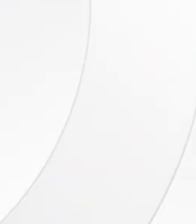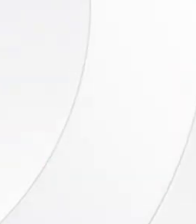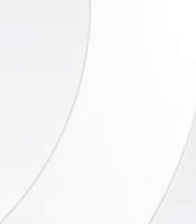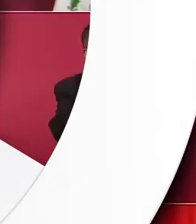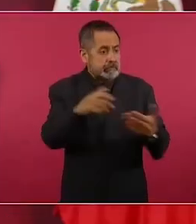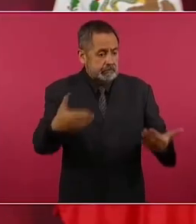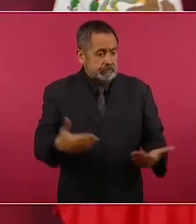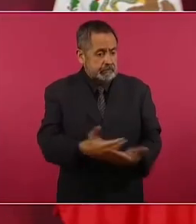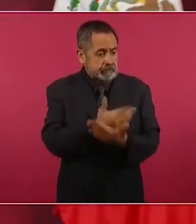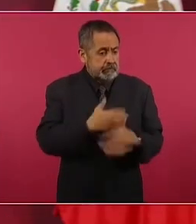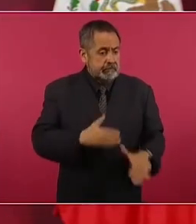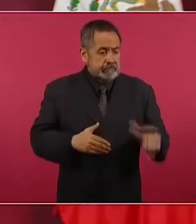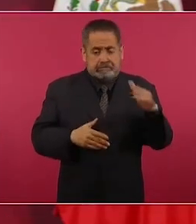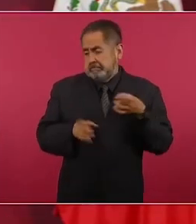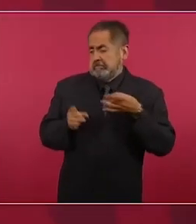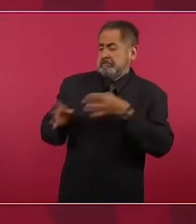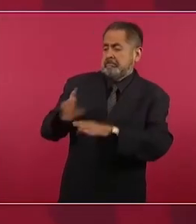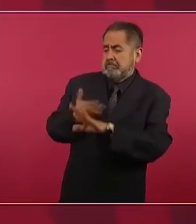Biden,